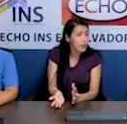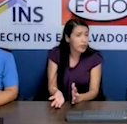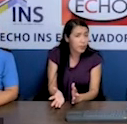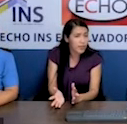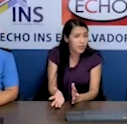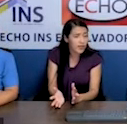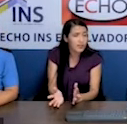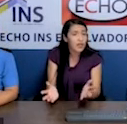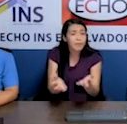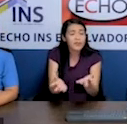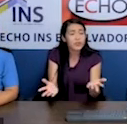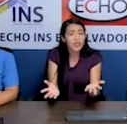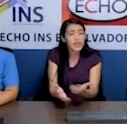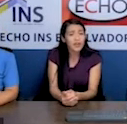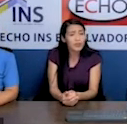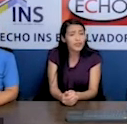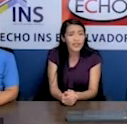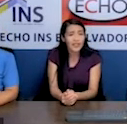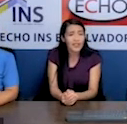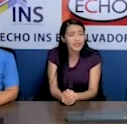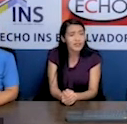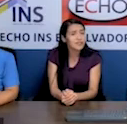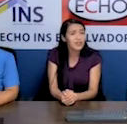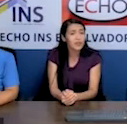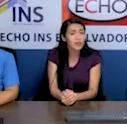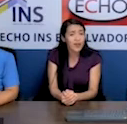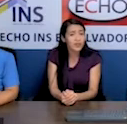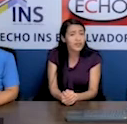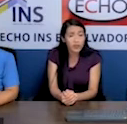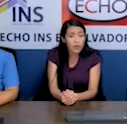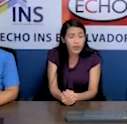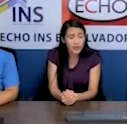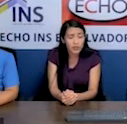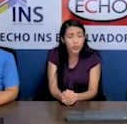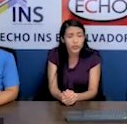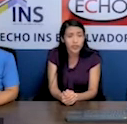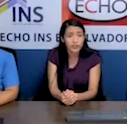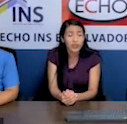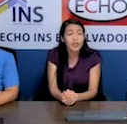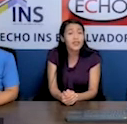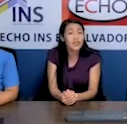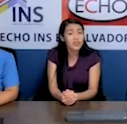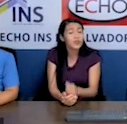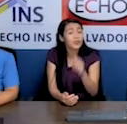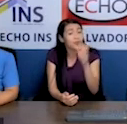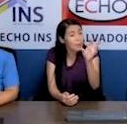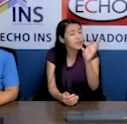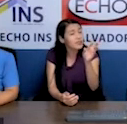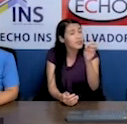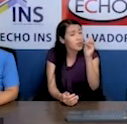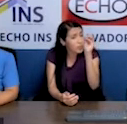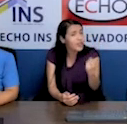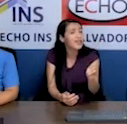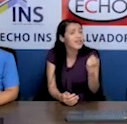tumorales abdominopélvicas. Mencionarles algunas de ellas: cánceres de ovario de 5 a 42%. De hecho,